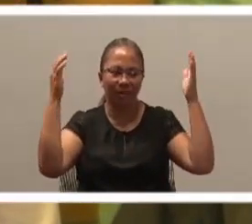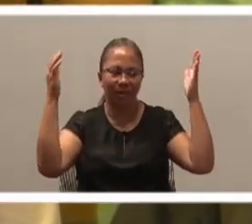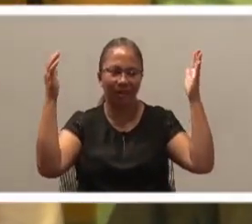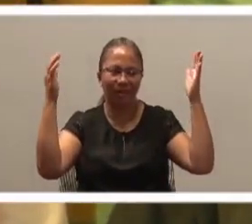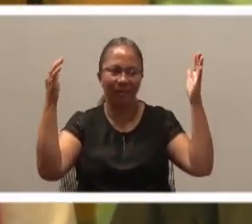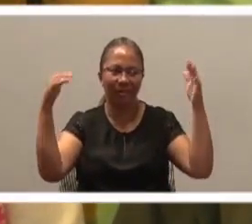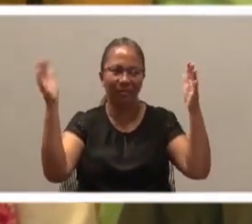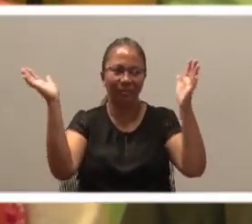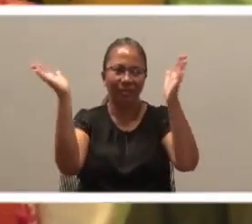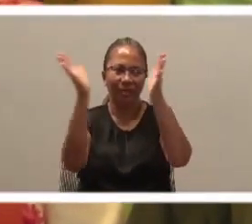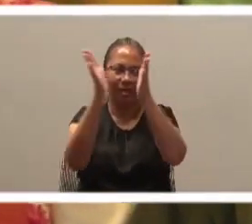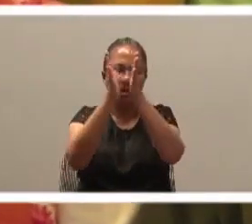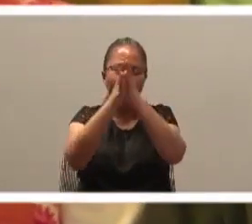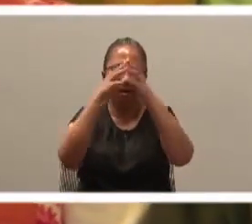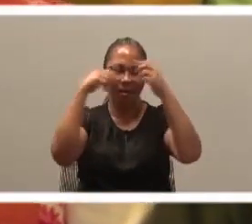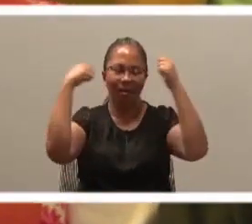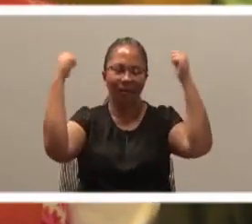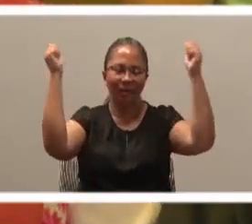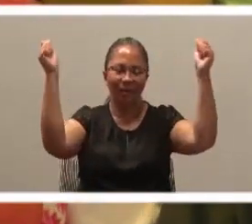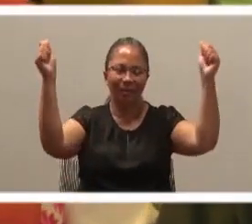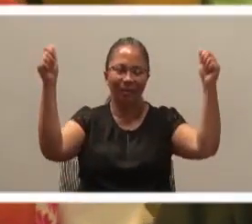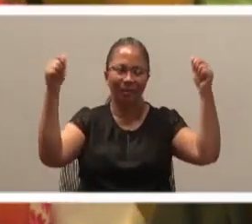aleluya,